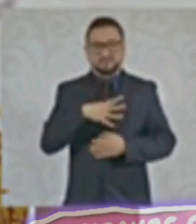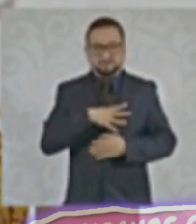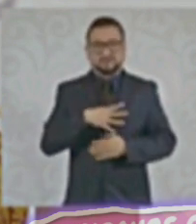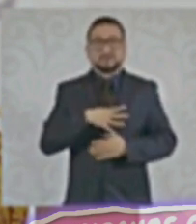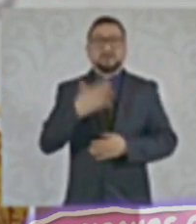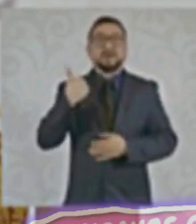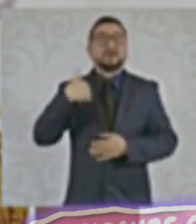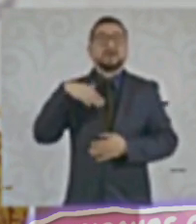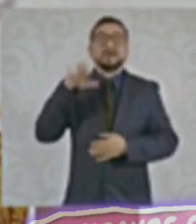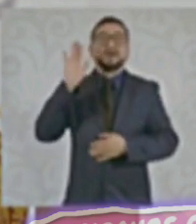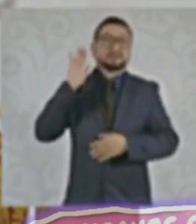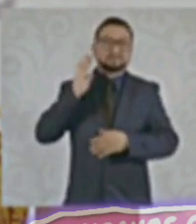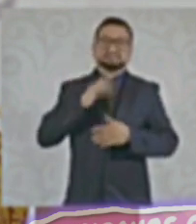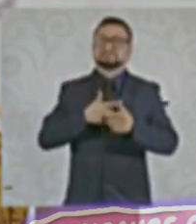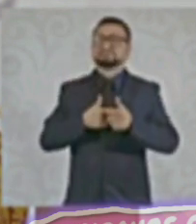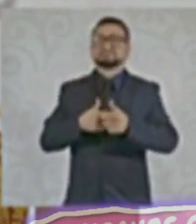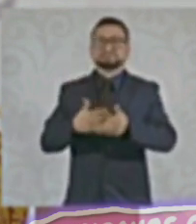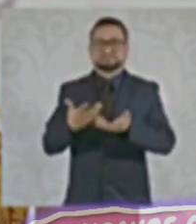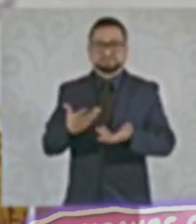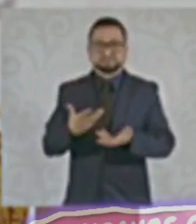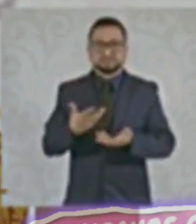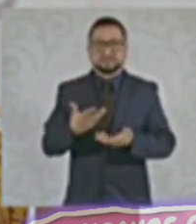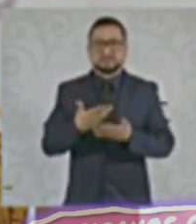como si no existiera.